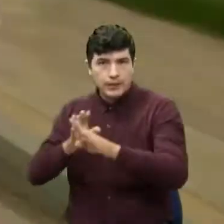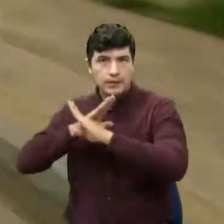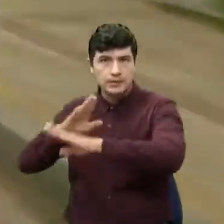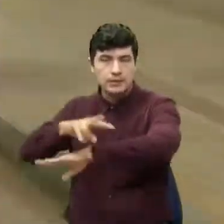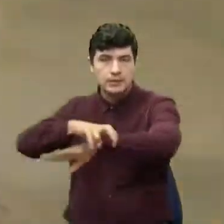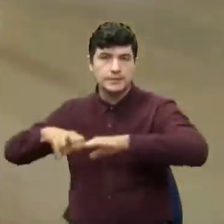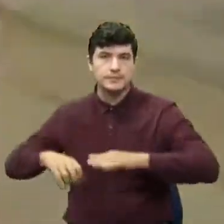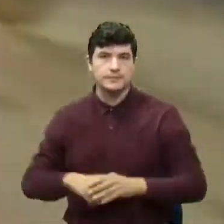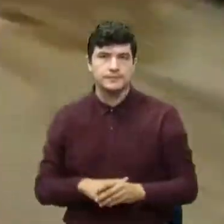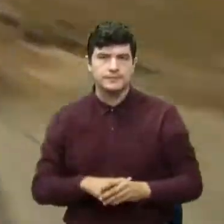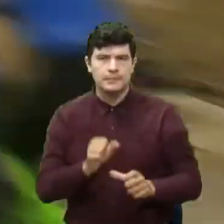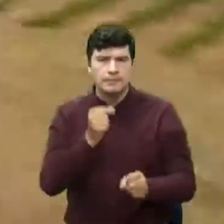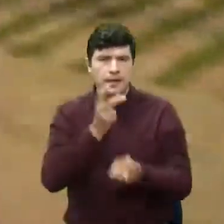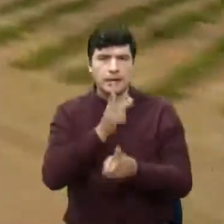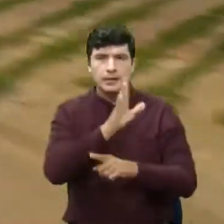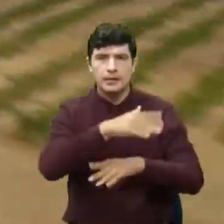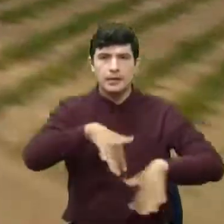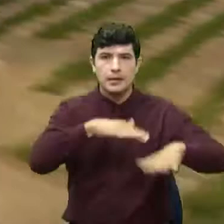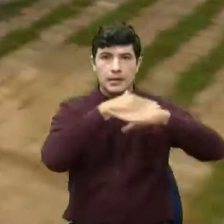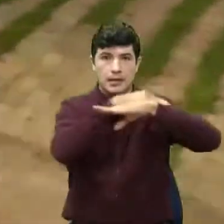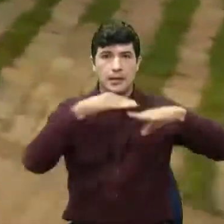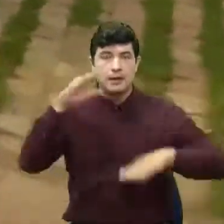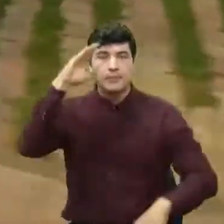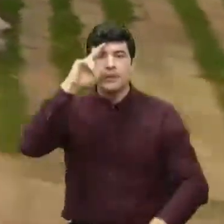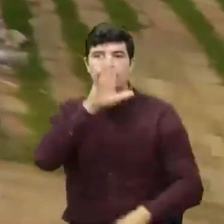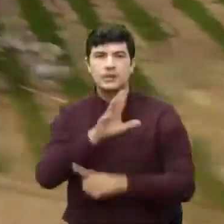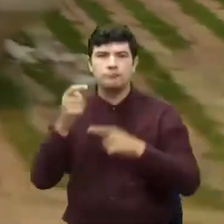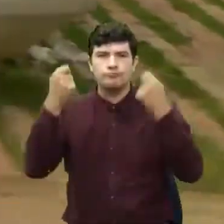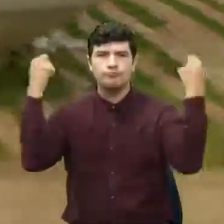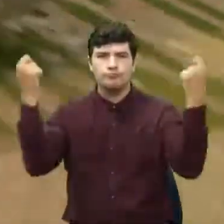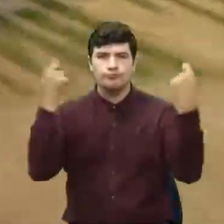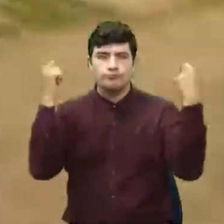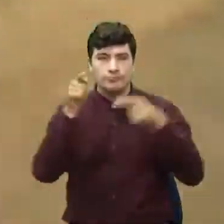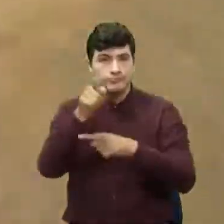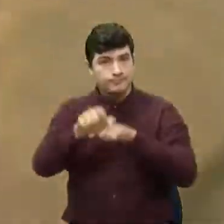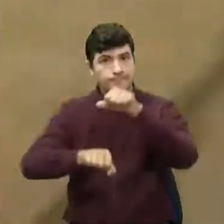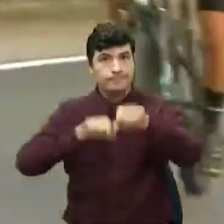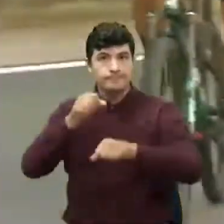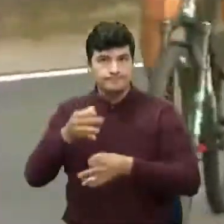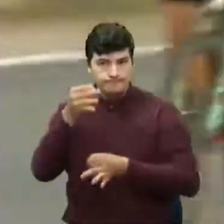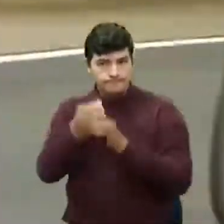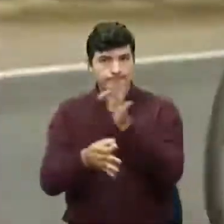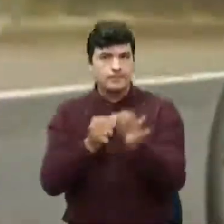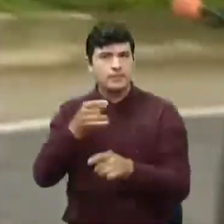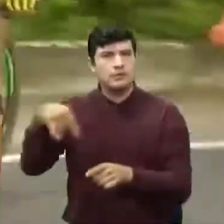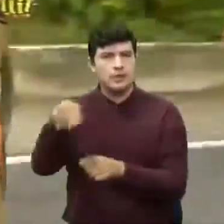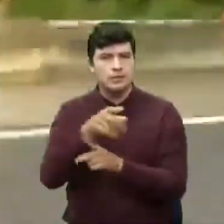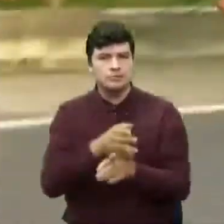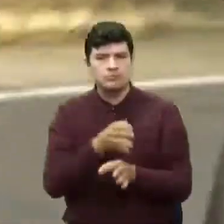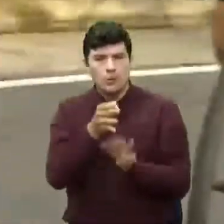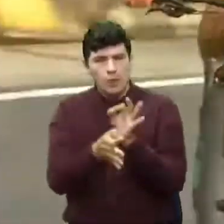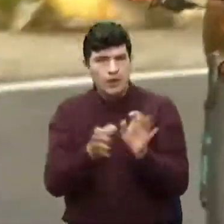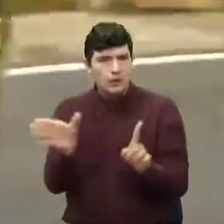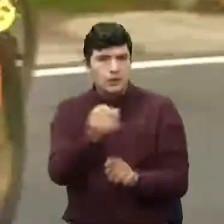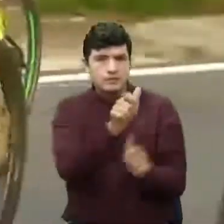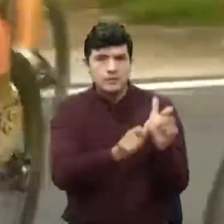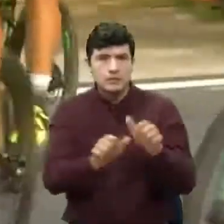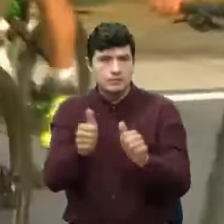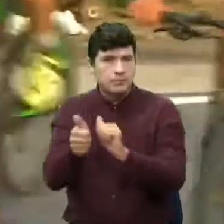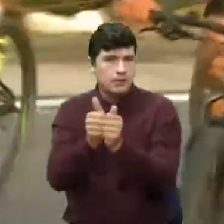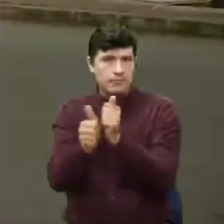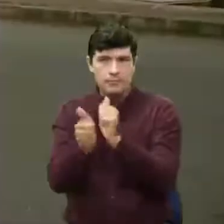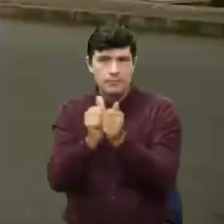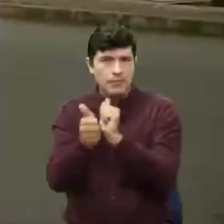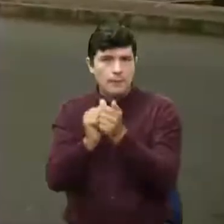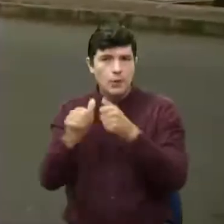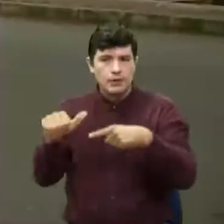Con este peligro sobre la vía, la Fuerza Pública lanzó la campaña Rueda Seguro para garantizar la integridad de los que practican este deporte.